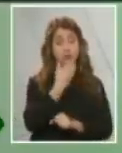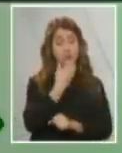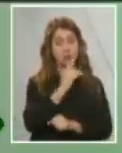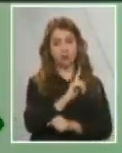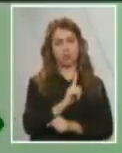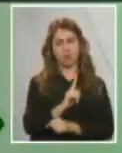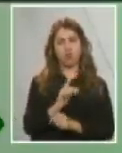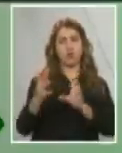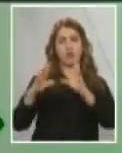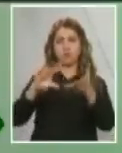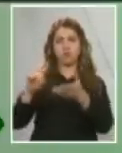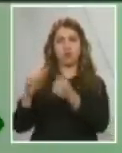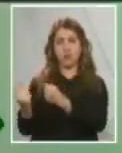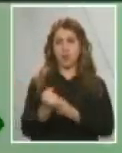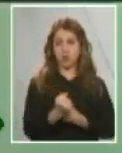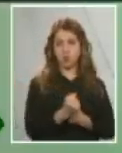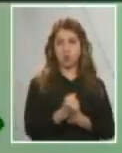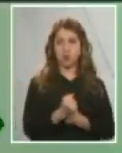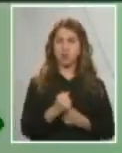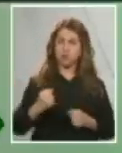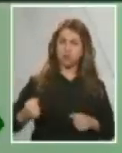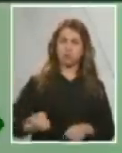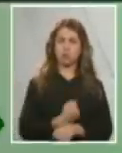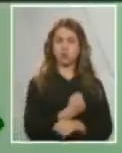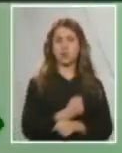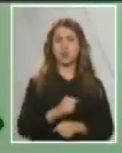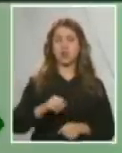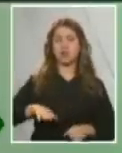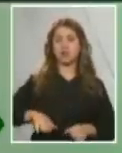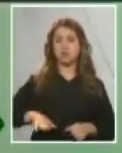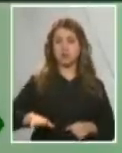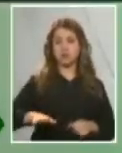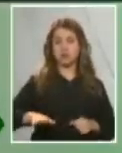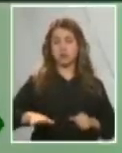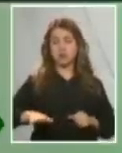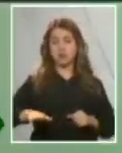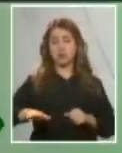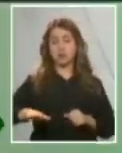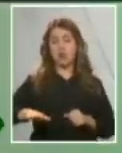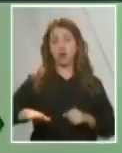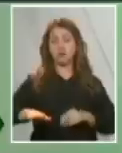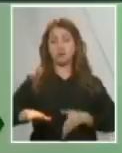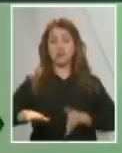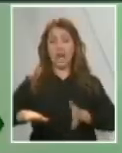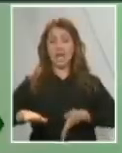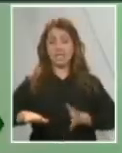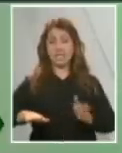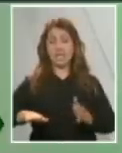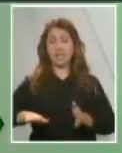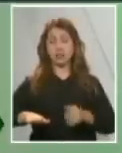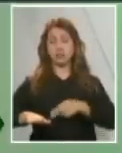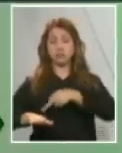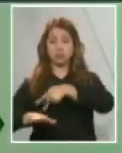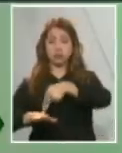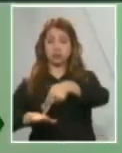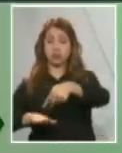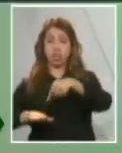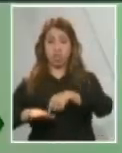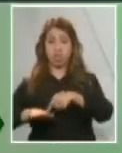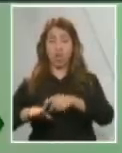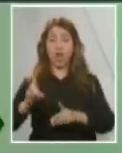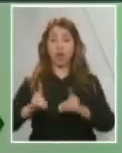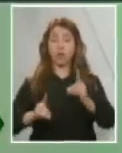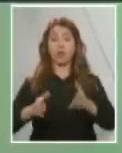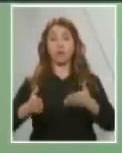no, para nada. O sea, las veredas son del terror. Del terror, claro. Del terror, o sea, a muchas están bloqueadas, pero